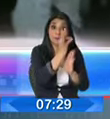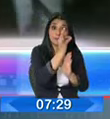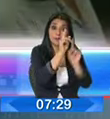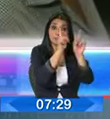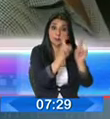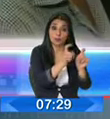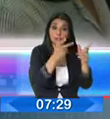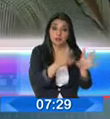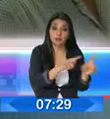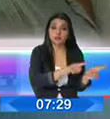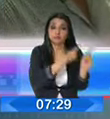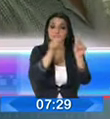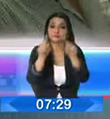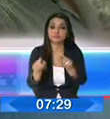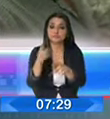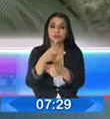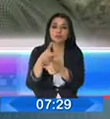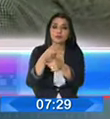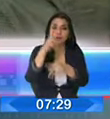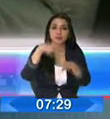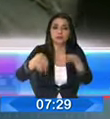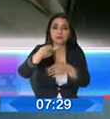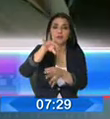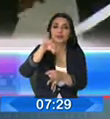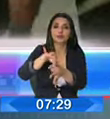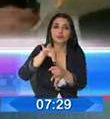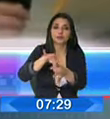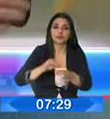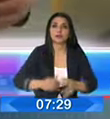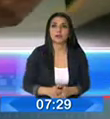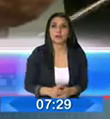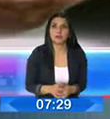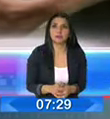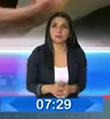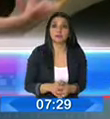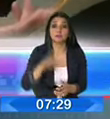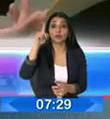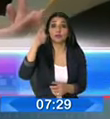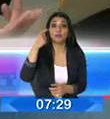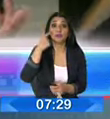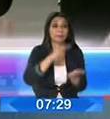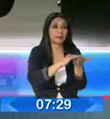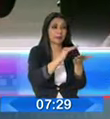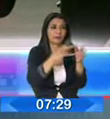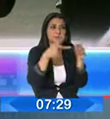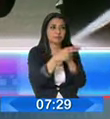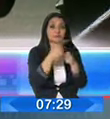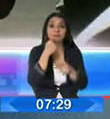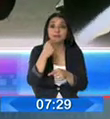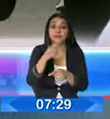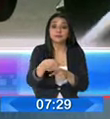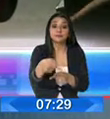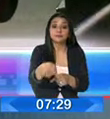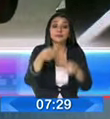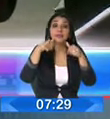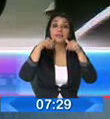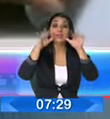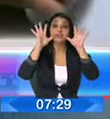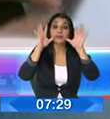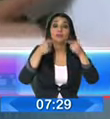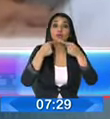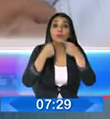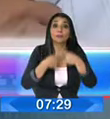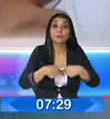ya la pelota estará en la cancha del Consejo Nacional Electoral. La proyección del gobierno, discúlpame que te interrumpa, Berito, es que en diciembre se haga la